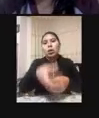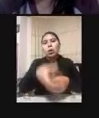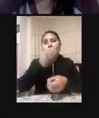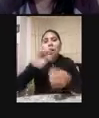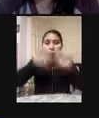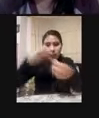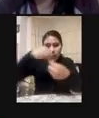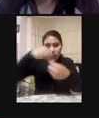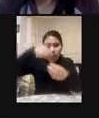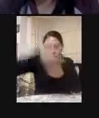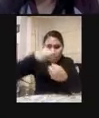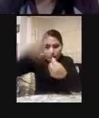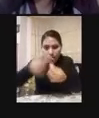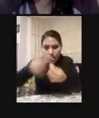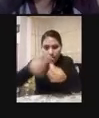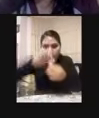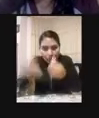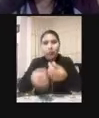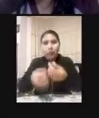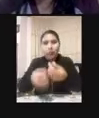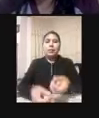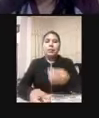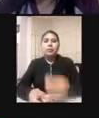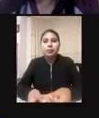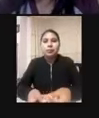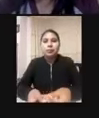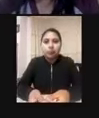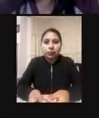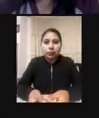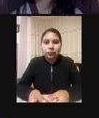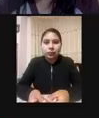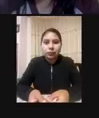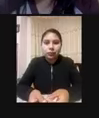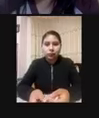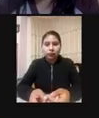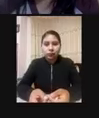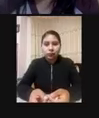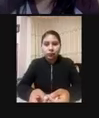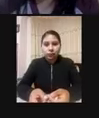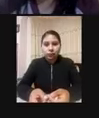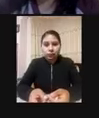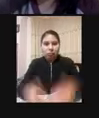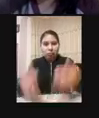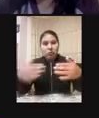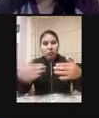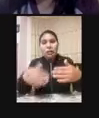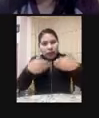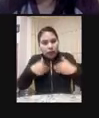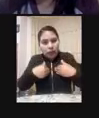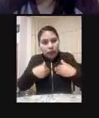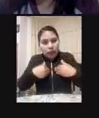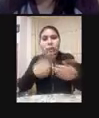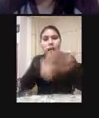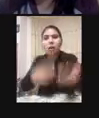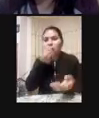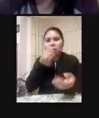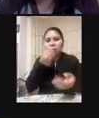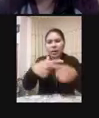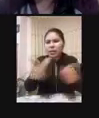No hablamos en tiempos de comida todo arroz o papa. Tenemos que hacer variedad en la comida para que ellos puedan tolerar todo lo que le empezamos a